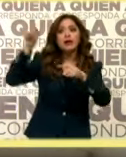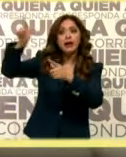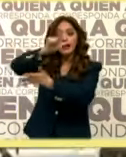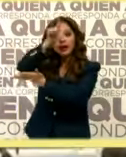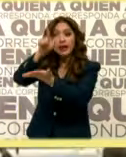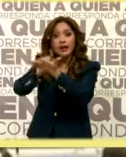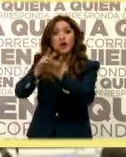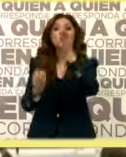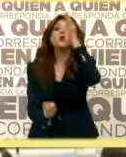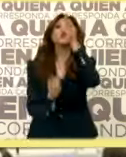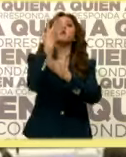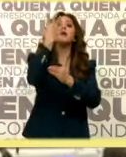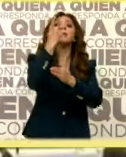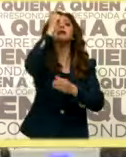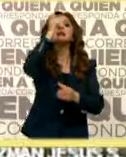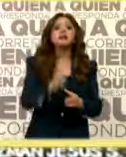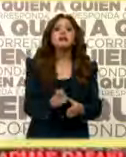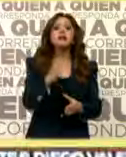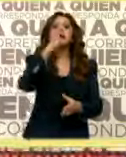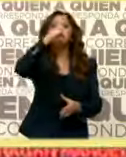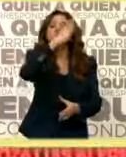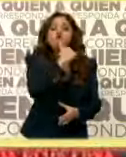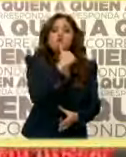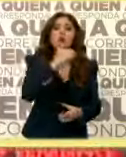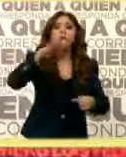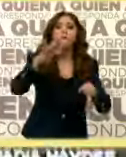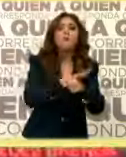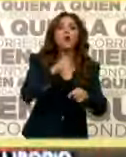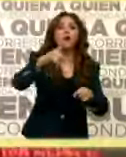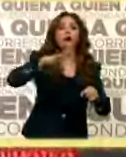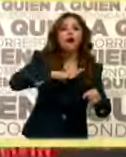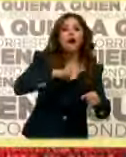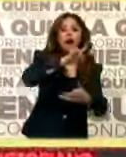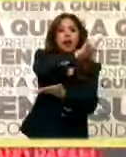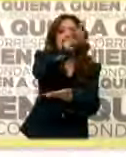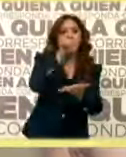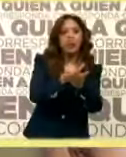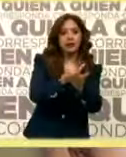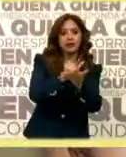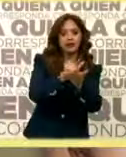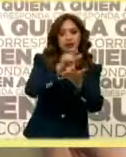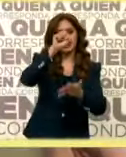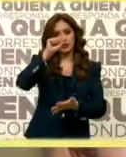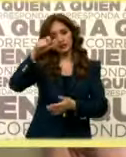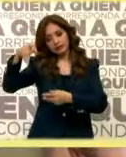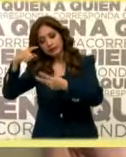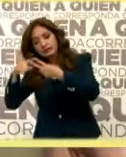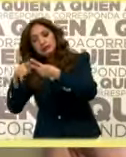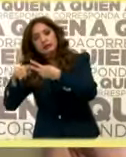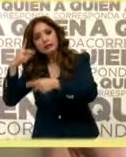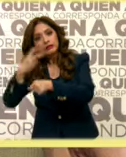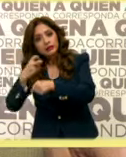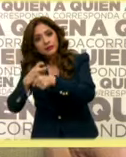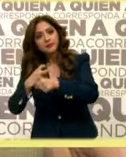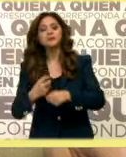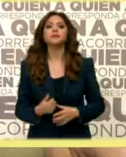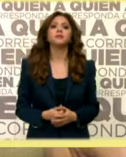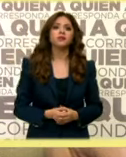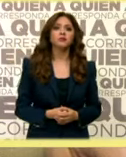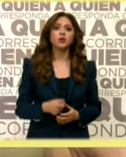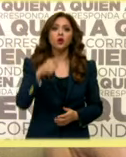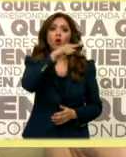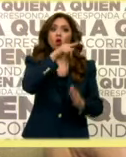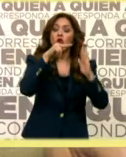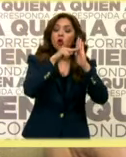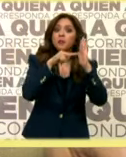las nuevas reformas son inoperantes porque siguen pendientes las leyes secundarias. Muchos avances a nivel normativo. En el